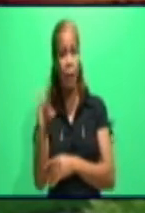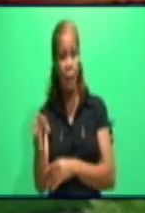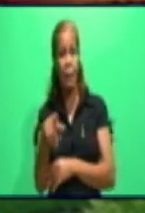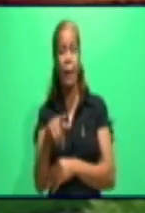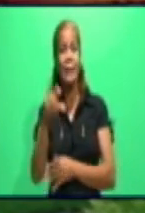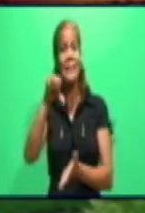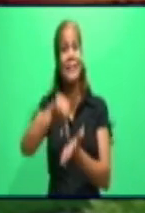de aislamientos ubicados